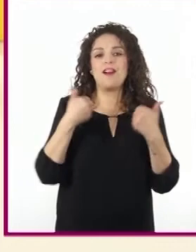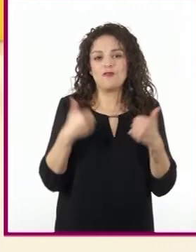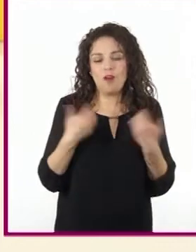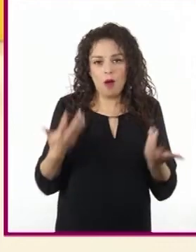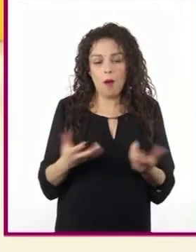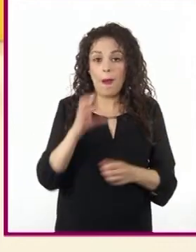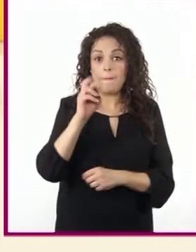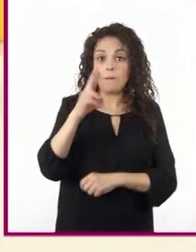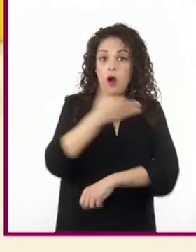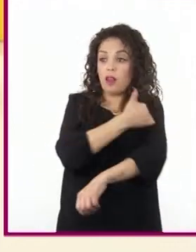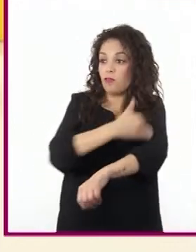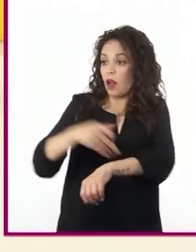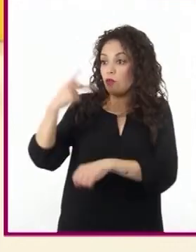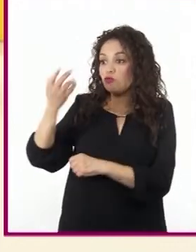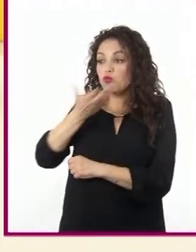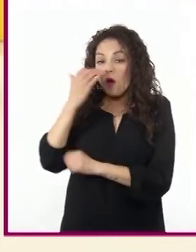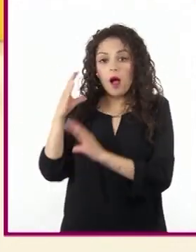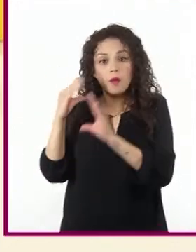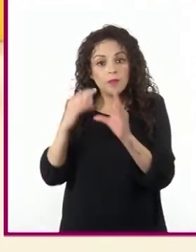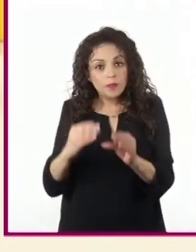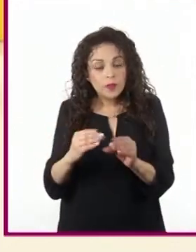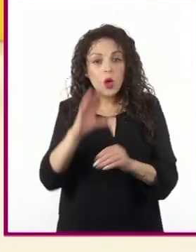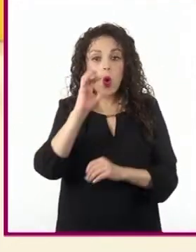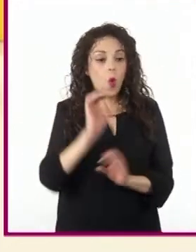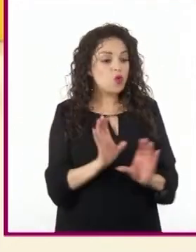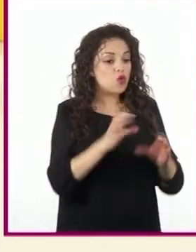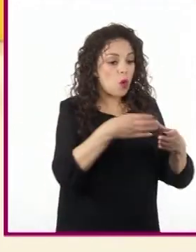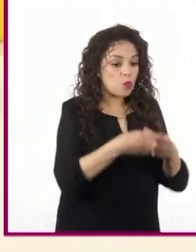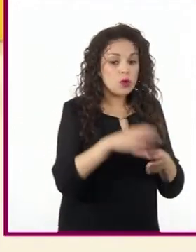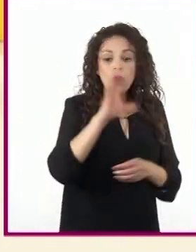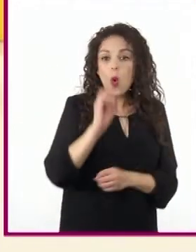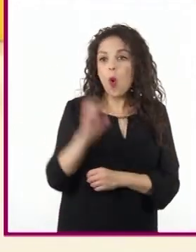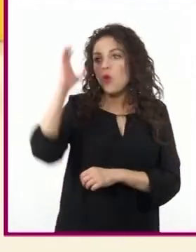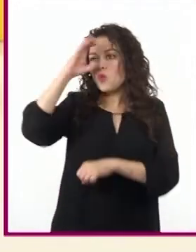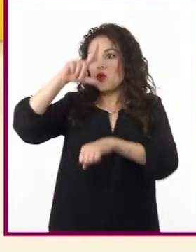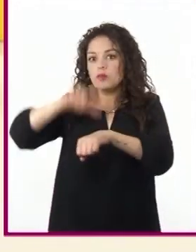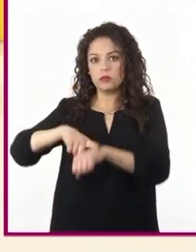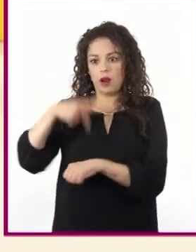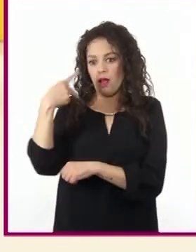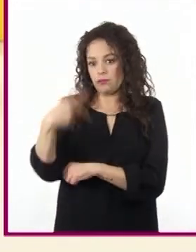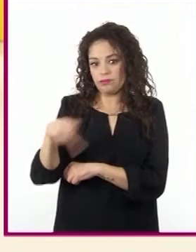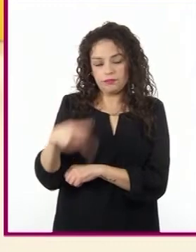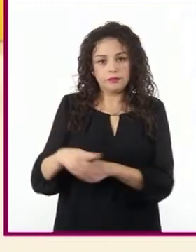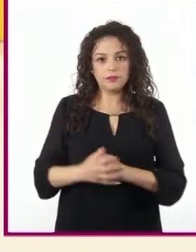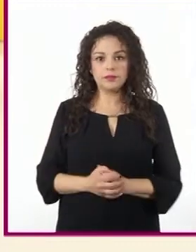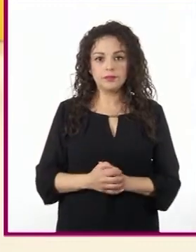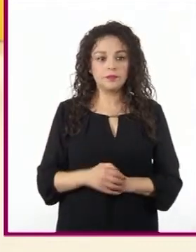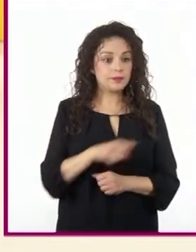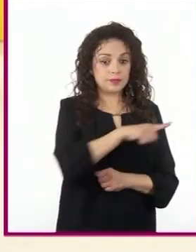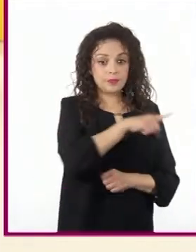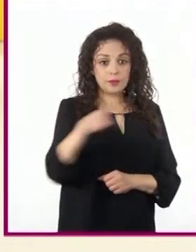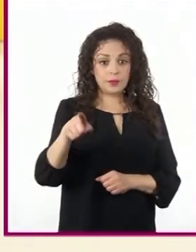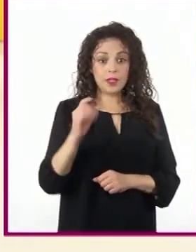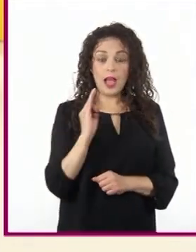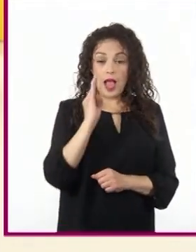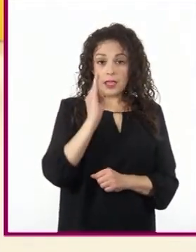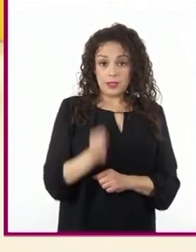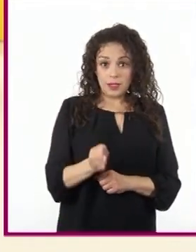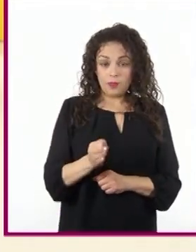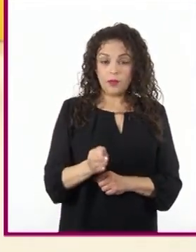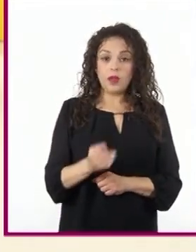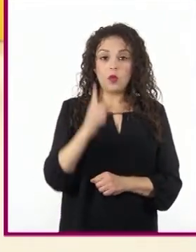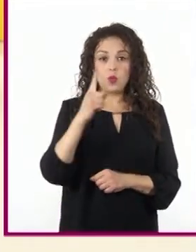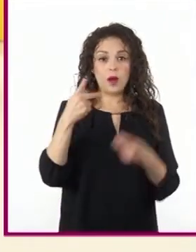su comunidad y su cultura. Si ustedes aceptan a alguna o algún adolescente en su